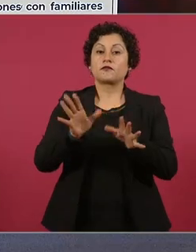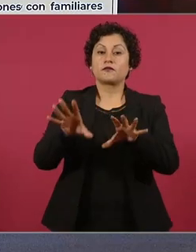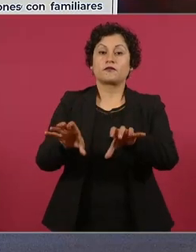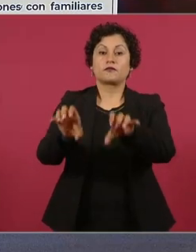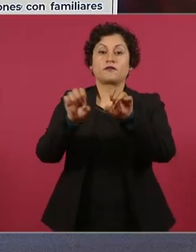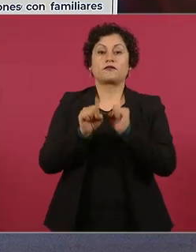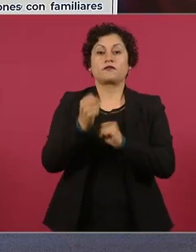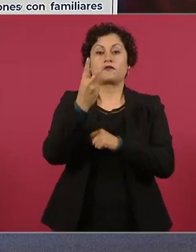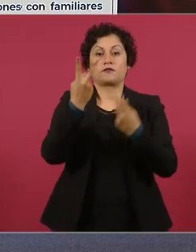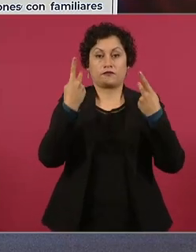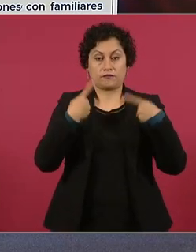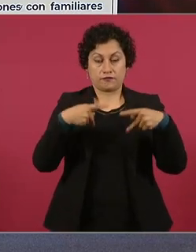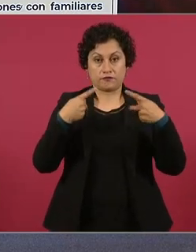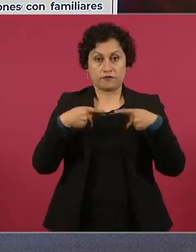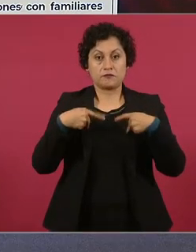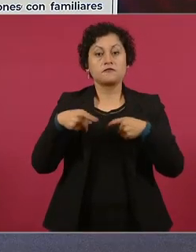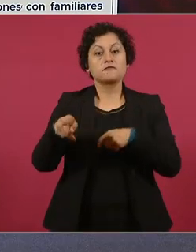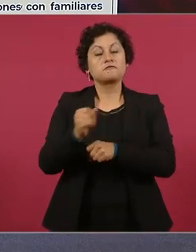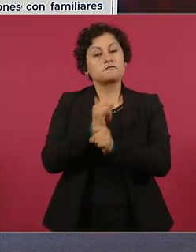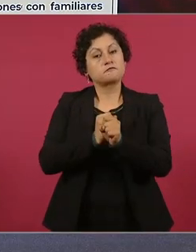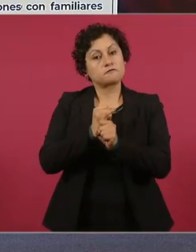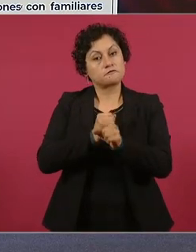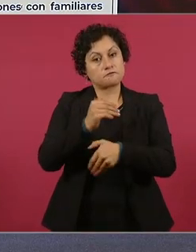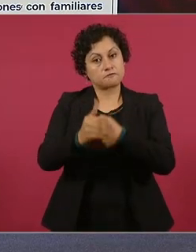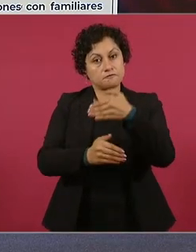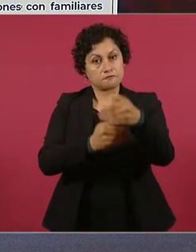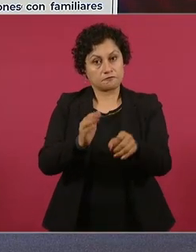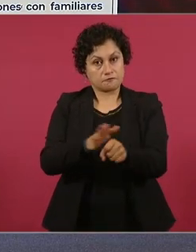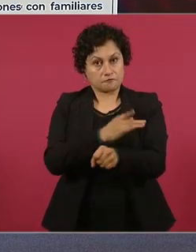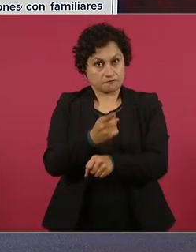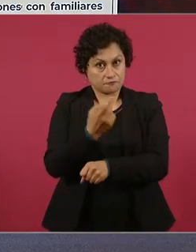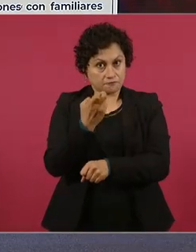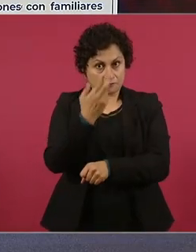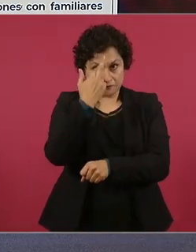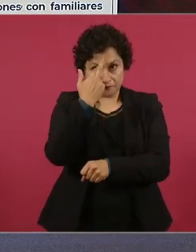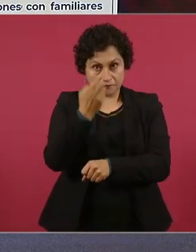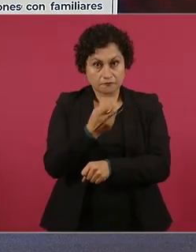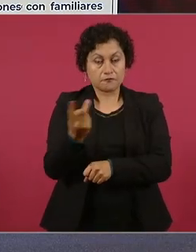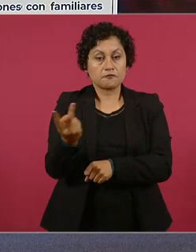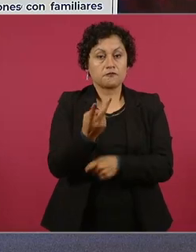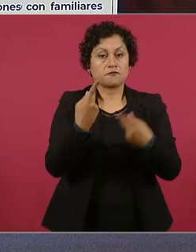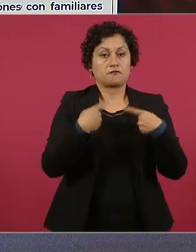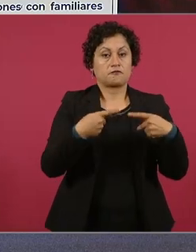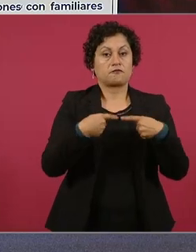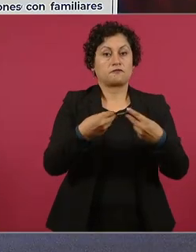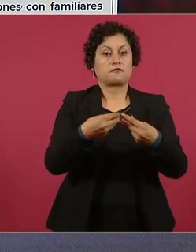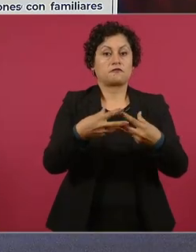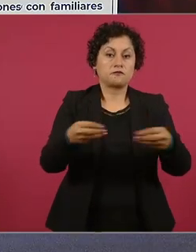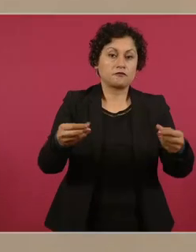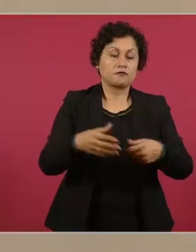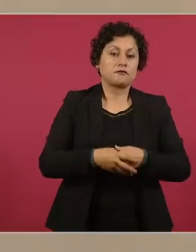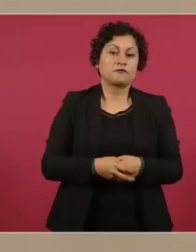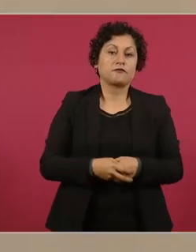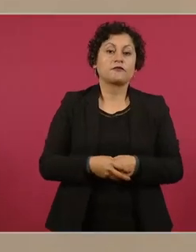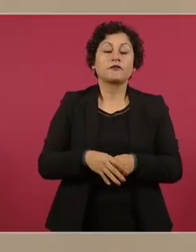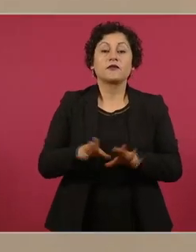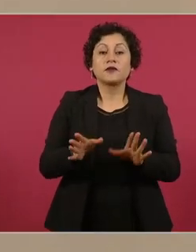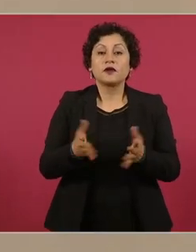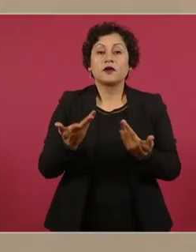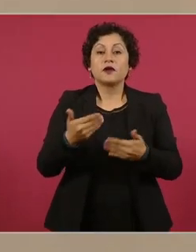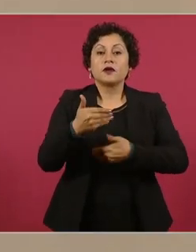y vinculadas a proceso por la desaparición cometida por particulares. Las acciones de búsqueda